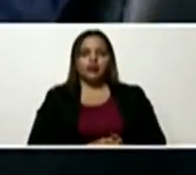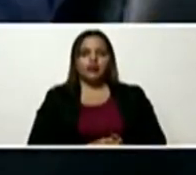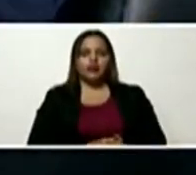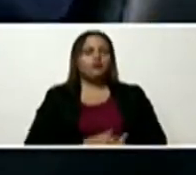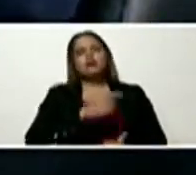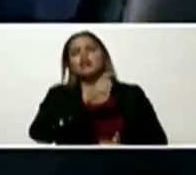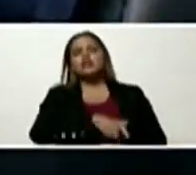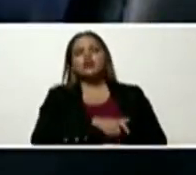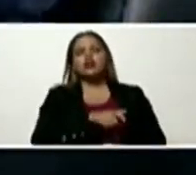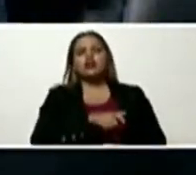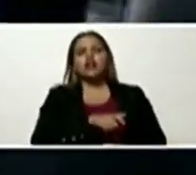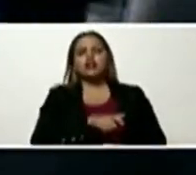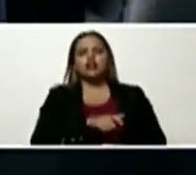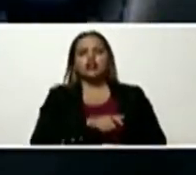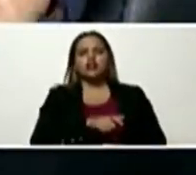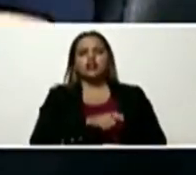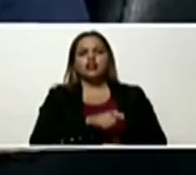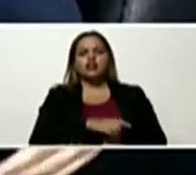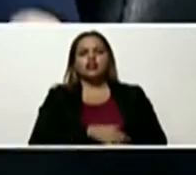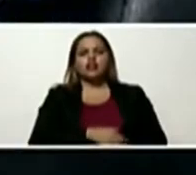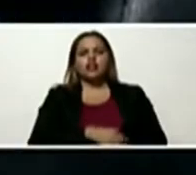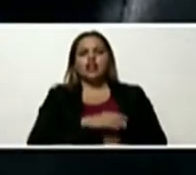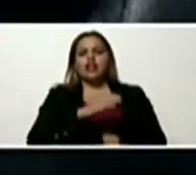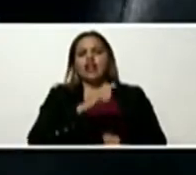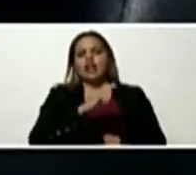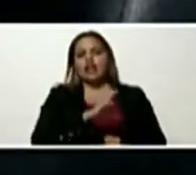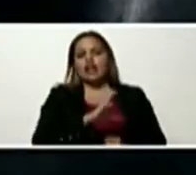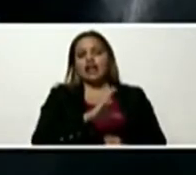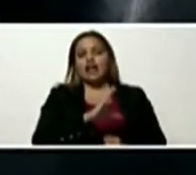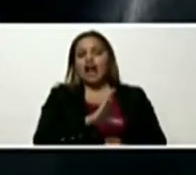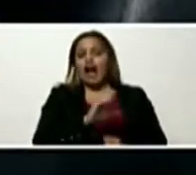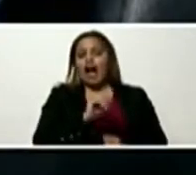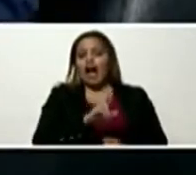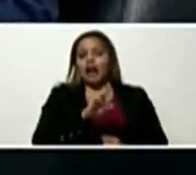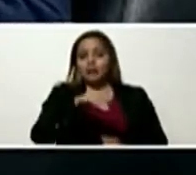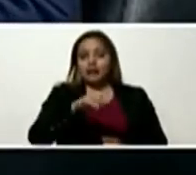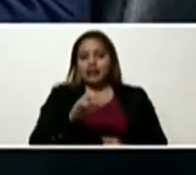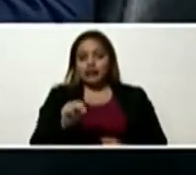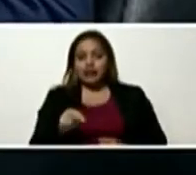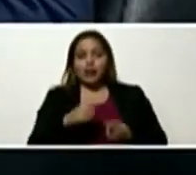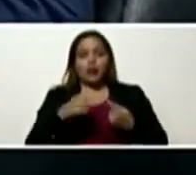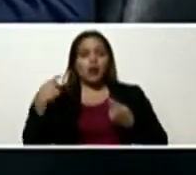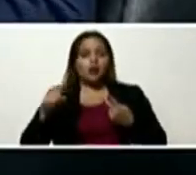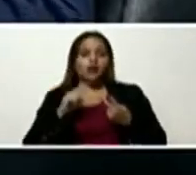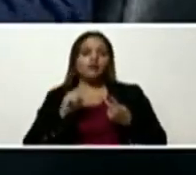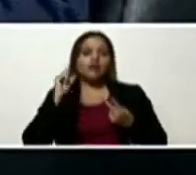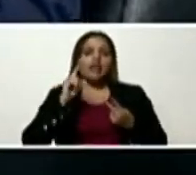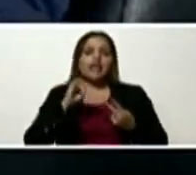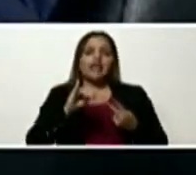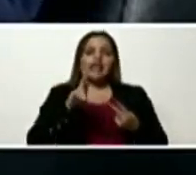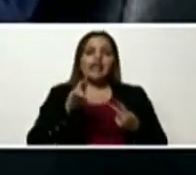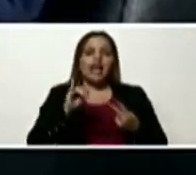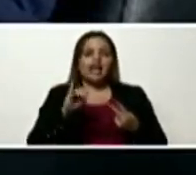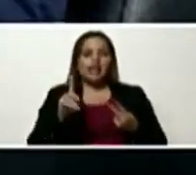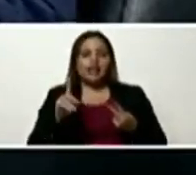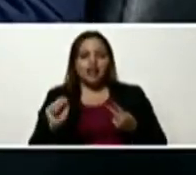con Carmen Clemente Travieso, con Iraida Vargas y con Mario Sanoja Obediente, del que